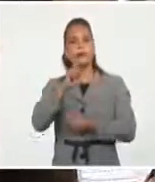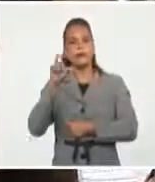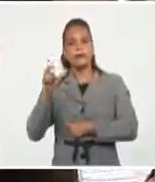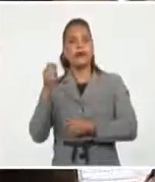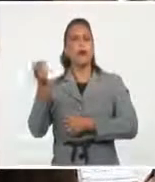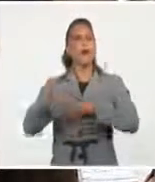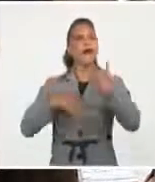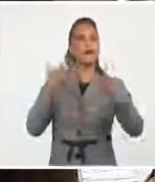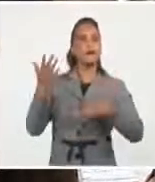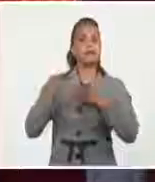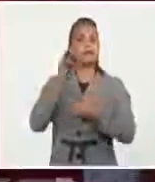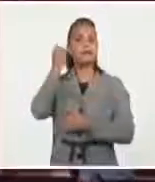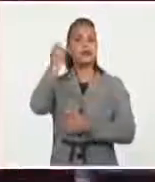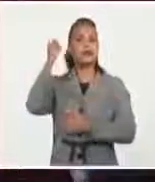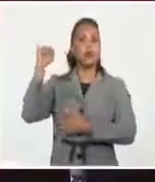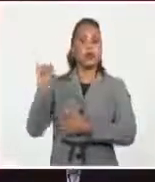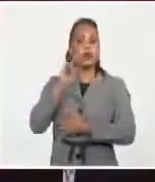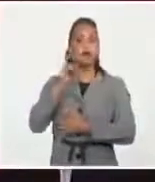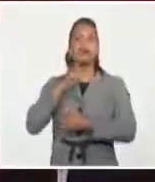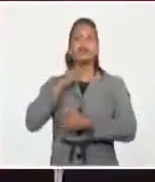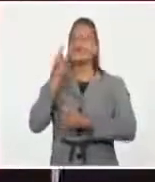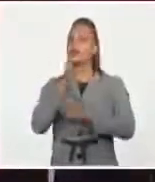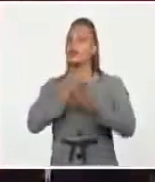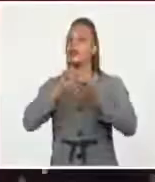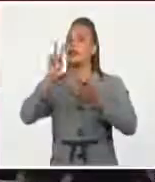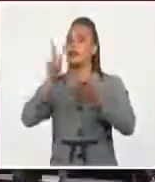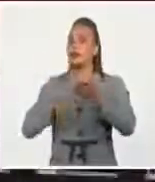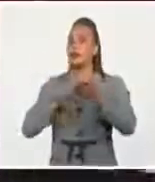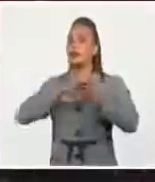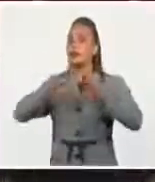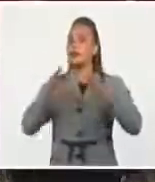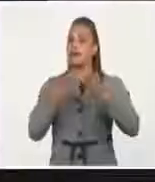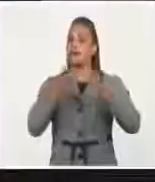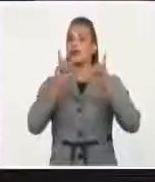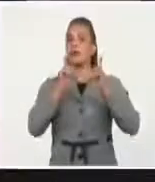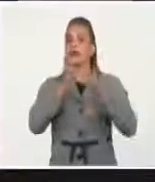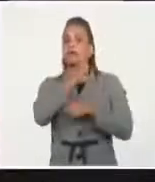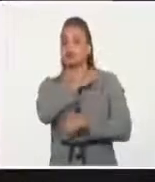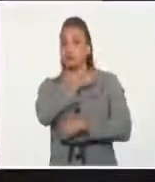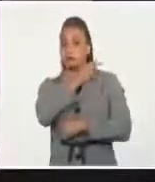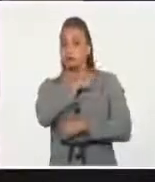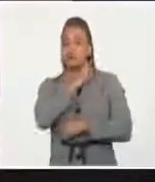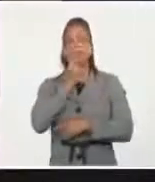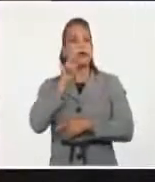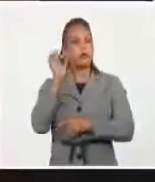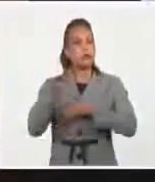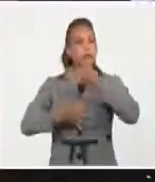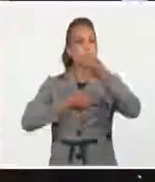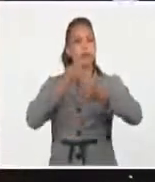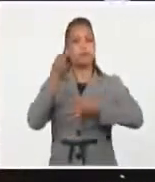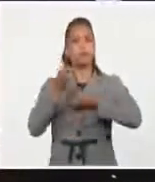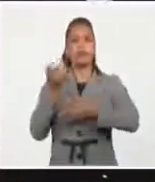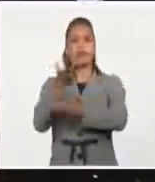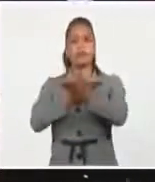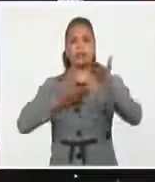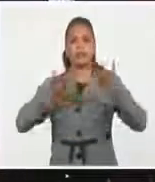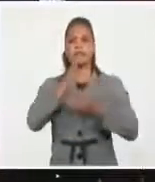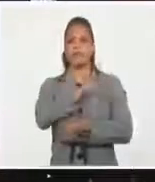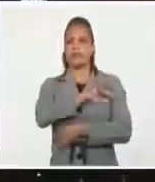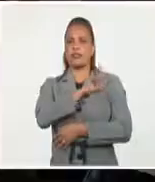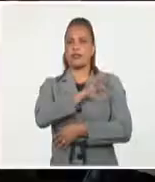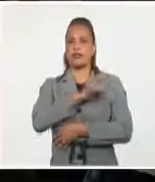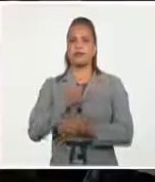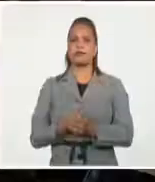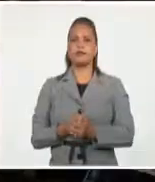actividad ideológica y el examen riguroso de la política de cuadros también estarán en el centro de los análisis de los delegados. El legado